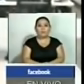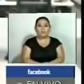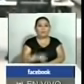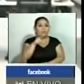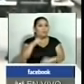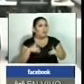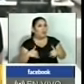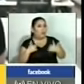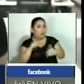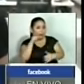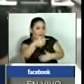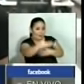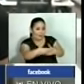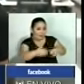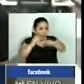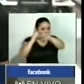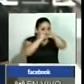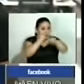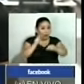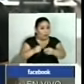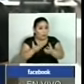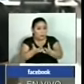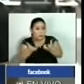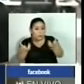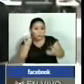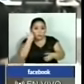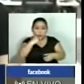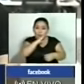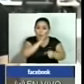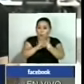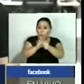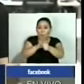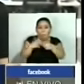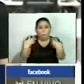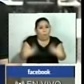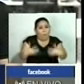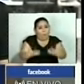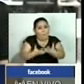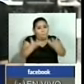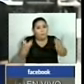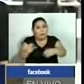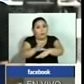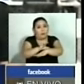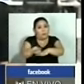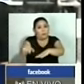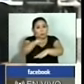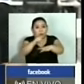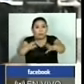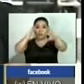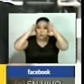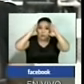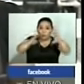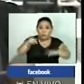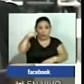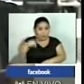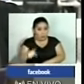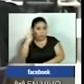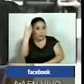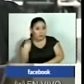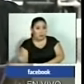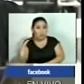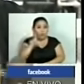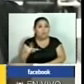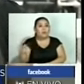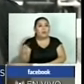¿Qué tal, compañeros? En estudios, la cifra de los casos confirmados de coronavirus se dispara en el Ecuador. Mucha atención, hasta este lunes se